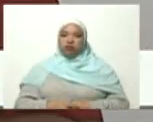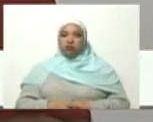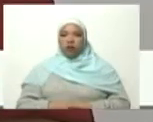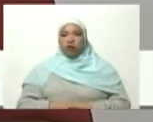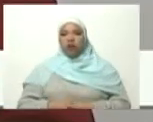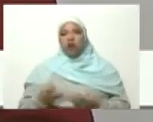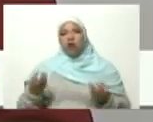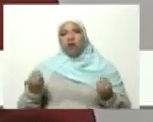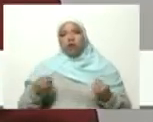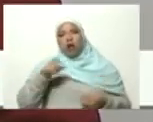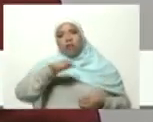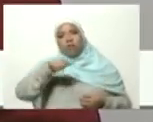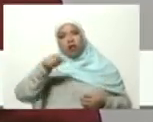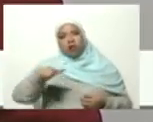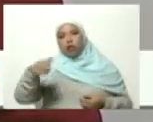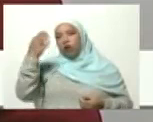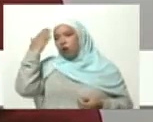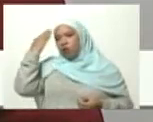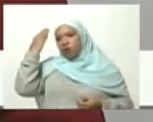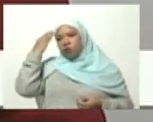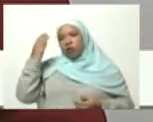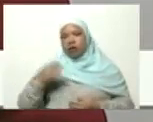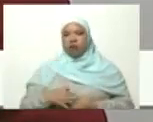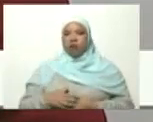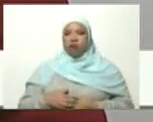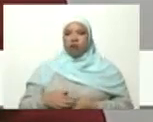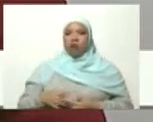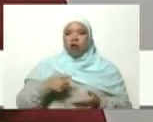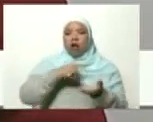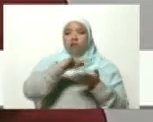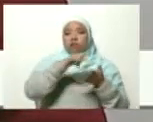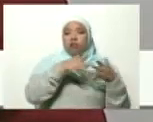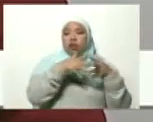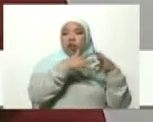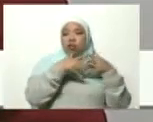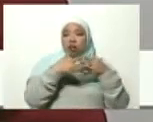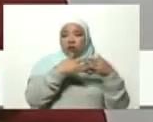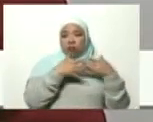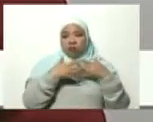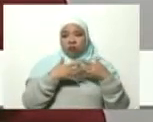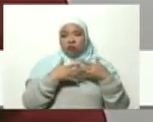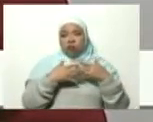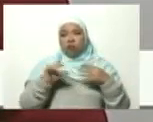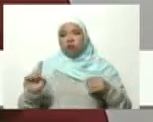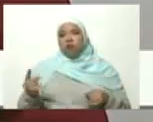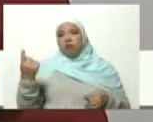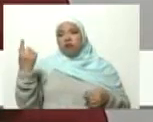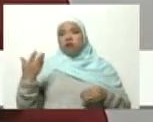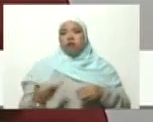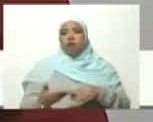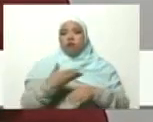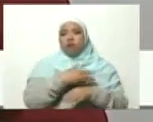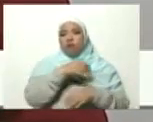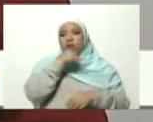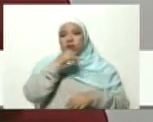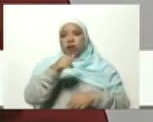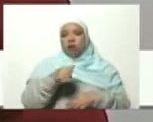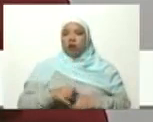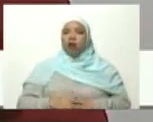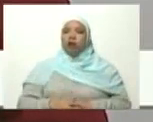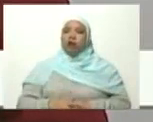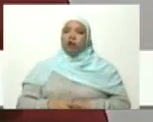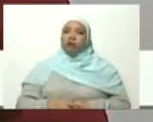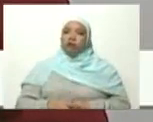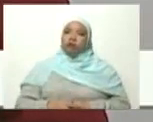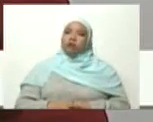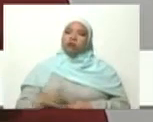Mucha gente no lo sabe, pero Nueva York y Washington, el primer asfalto que le pusieron fue